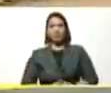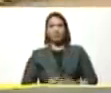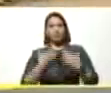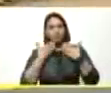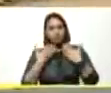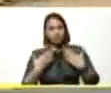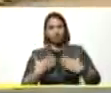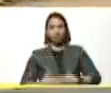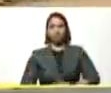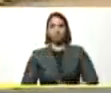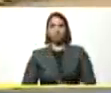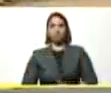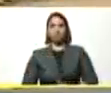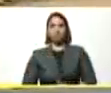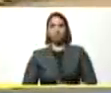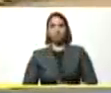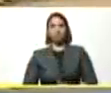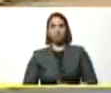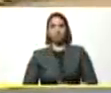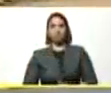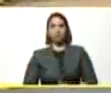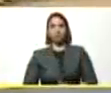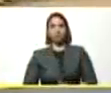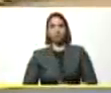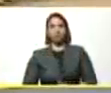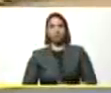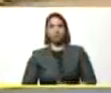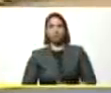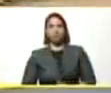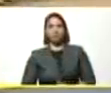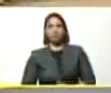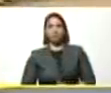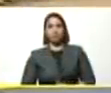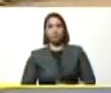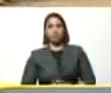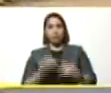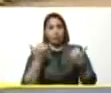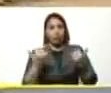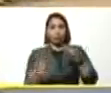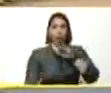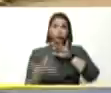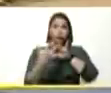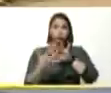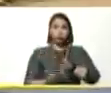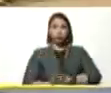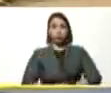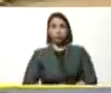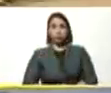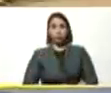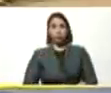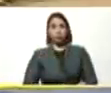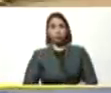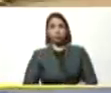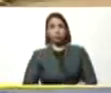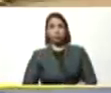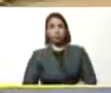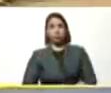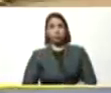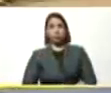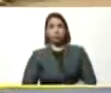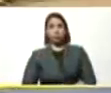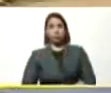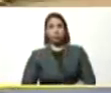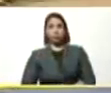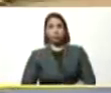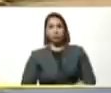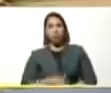Gracias, gracias, gracias, gracias. Bueno, y nos vamos directo, en vivo y directo, con Víctor Clark,